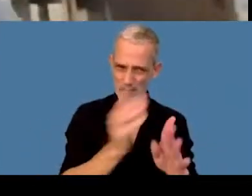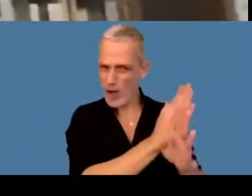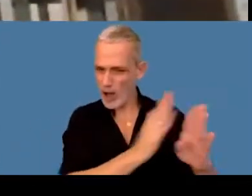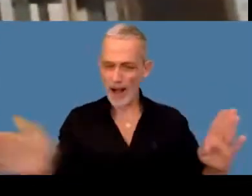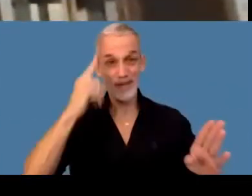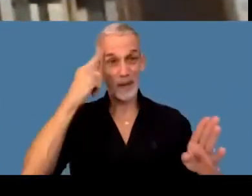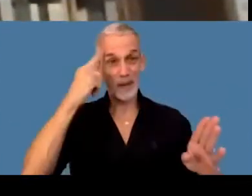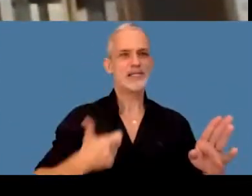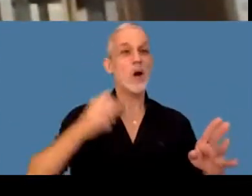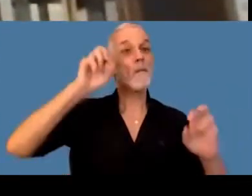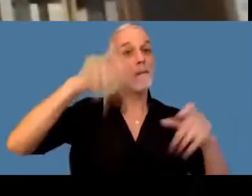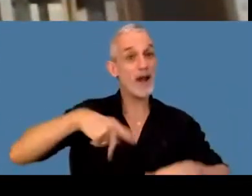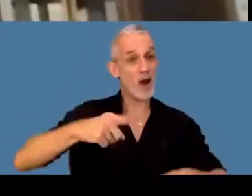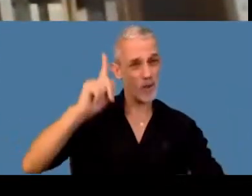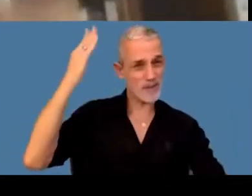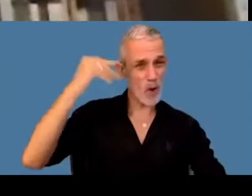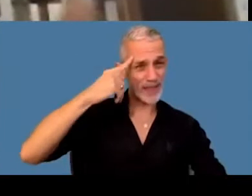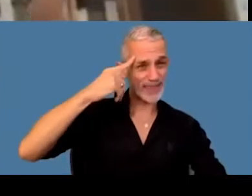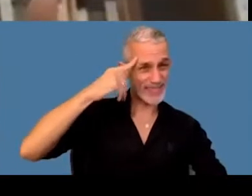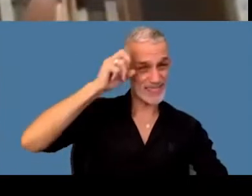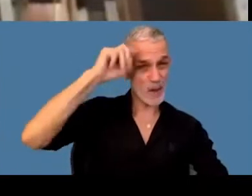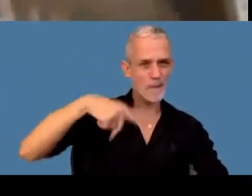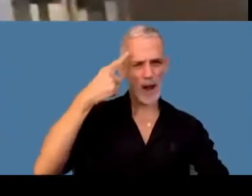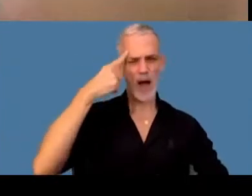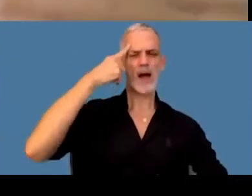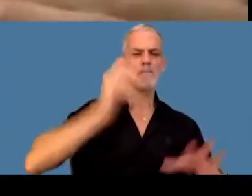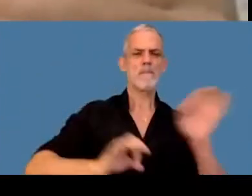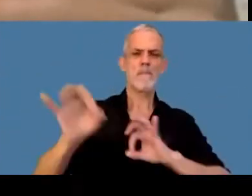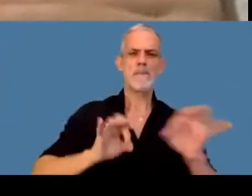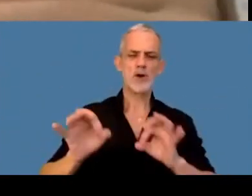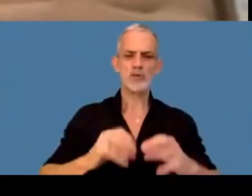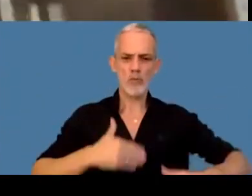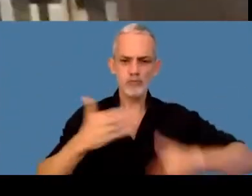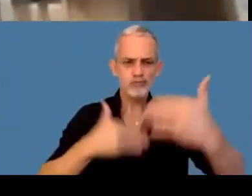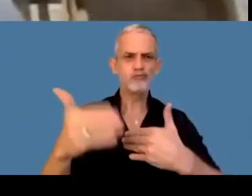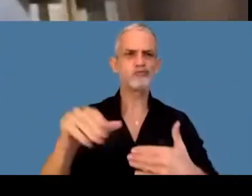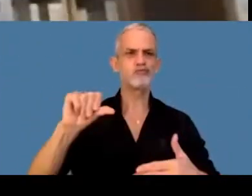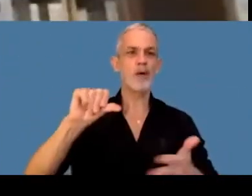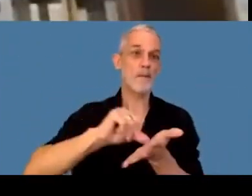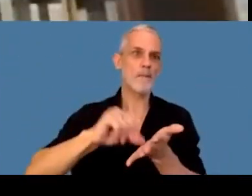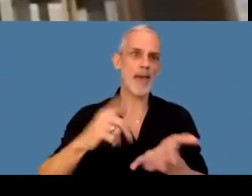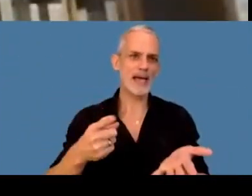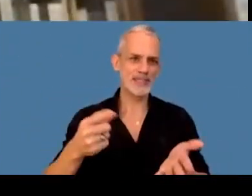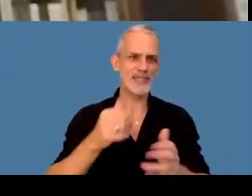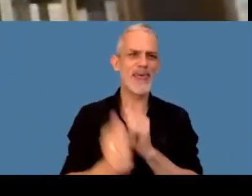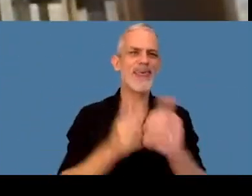por Perón en un proyecto de desarrollo y de desarrollo industrial.